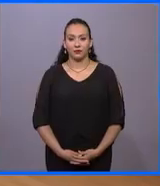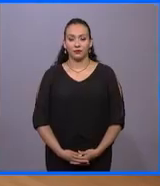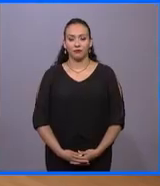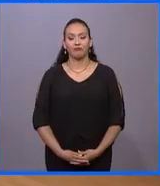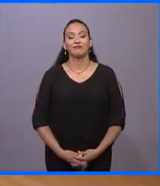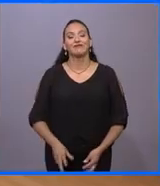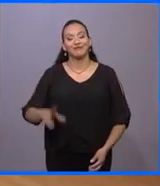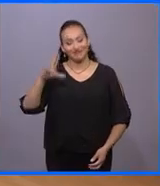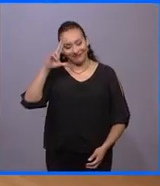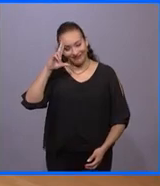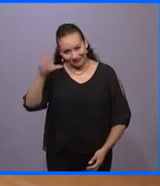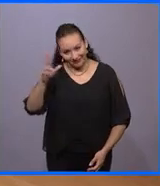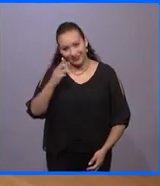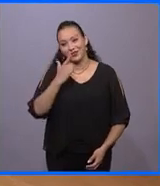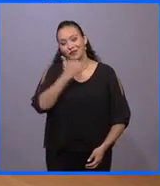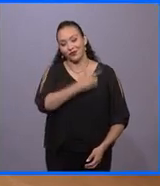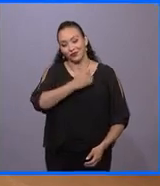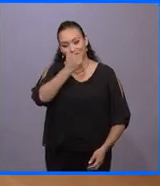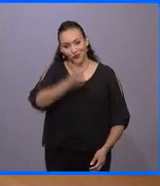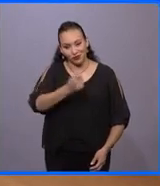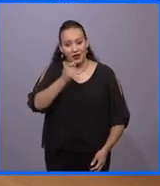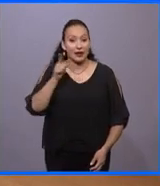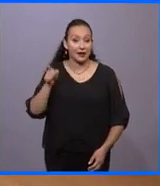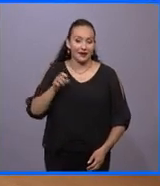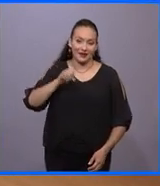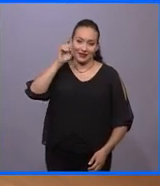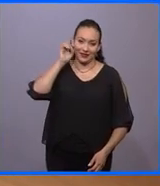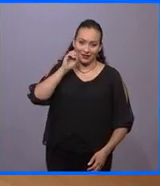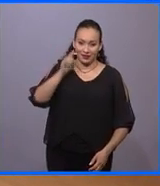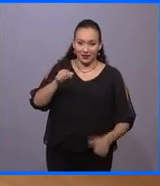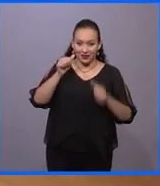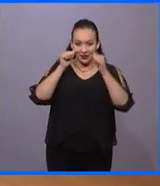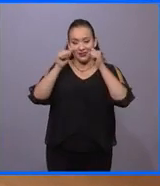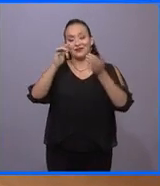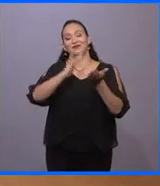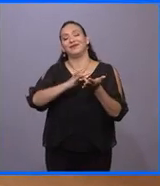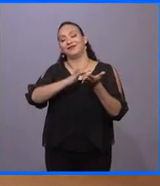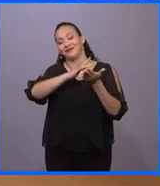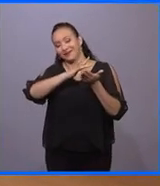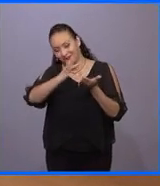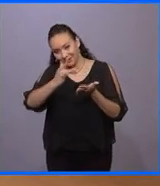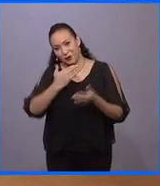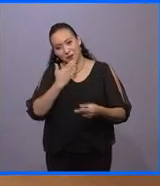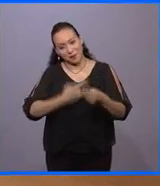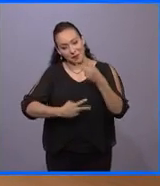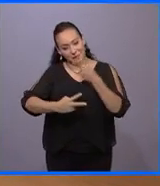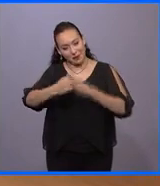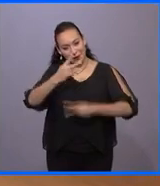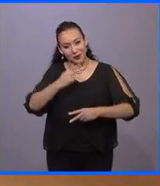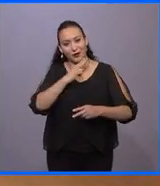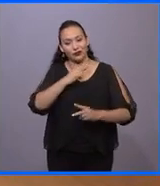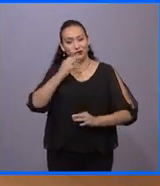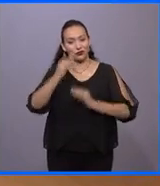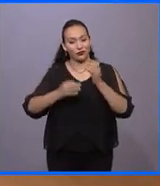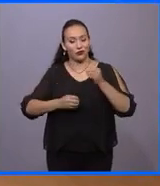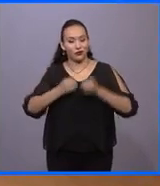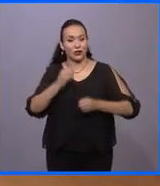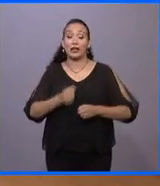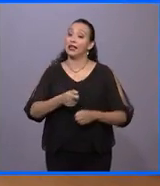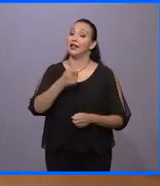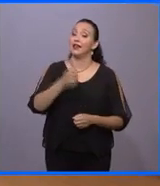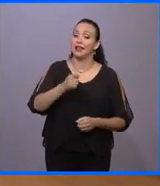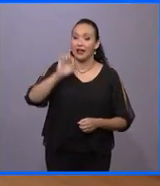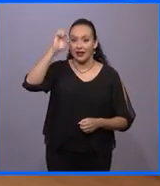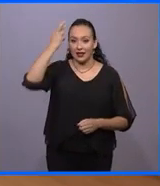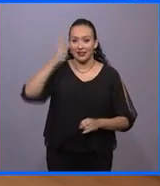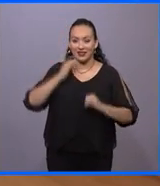¿Qué tal? ¿Cómo le va? Qué gusto saludarle. Soy Óscar González y a nombre de todo este equipo de trabajo le damos la más cordial bienvenida y saludamos, por supuesto,